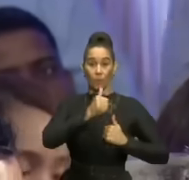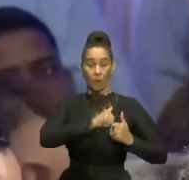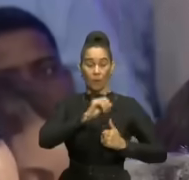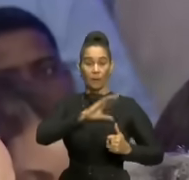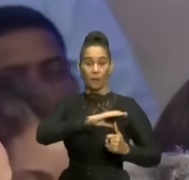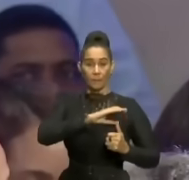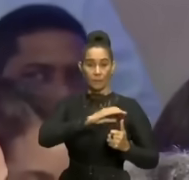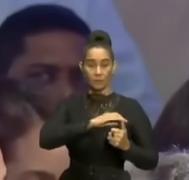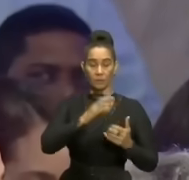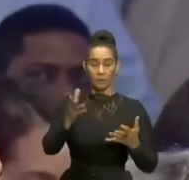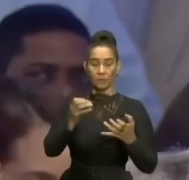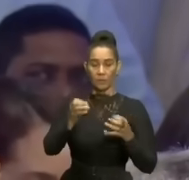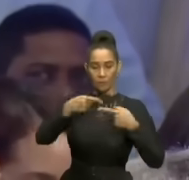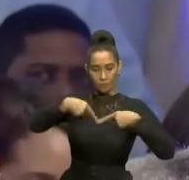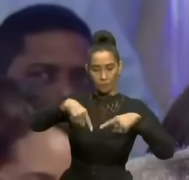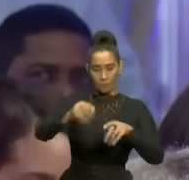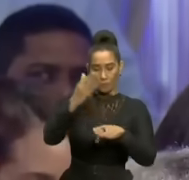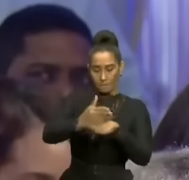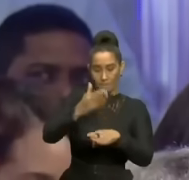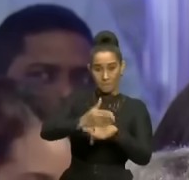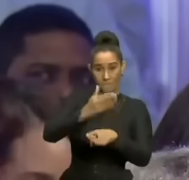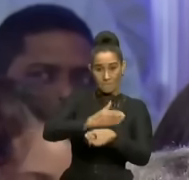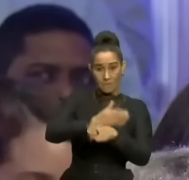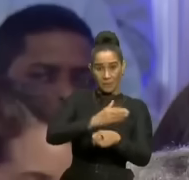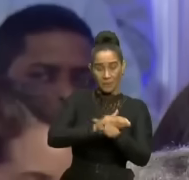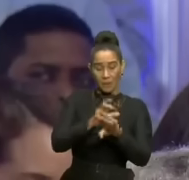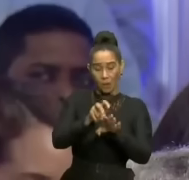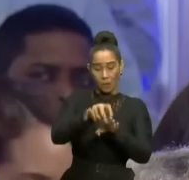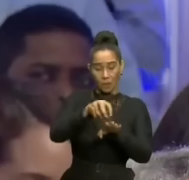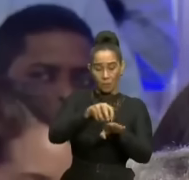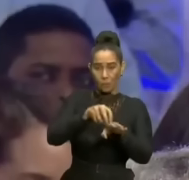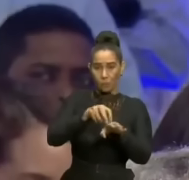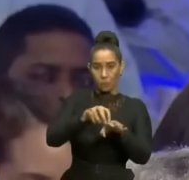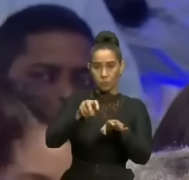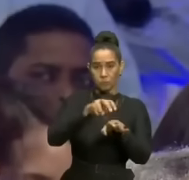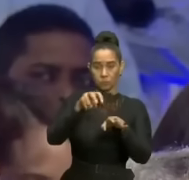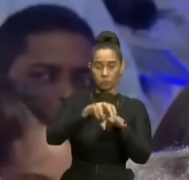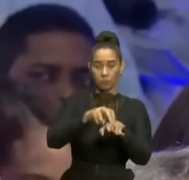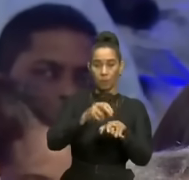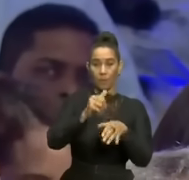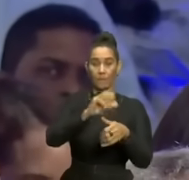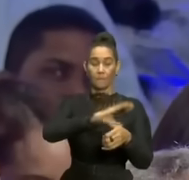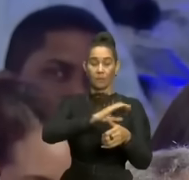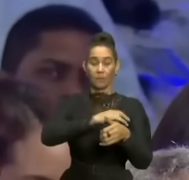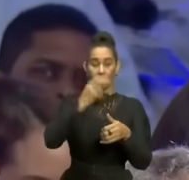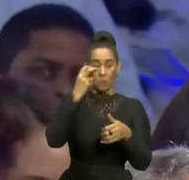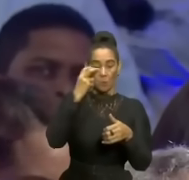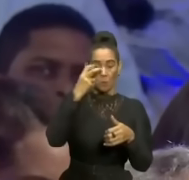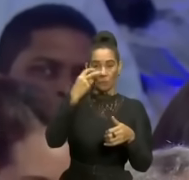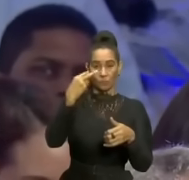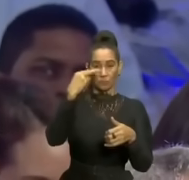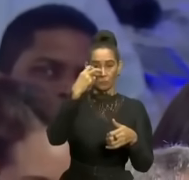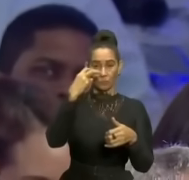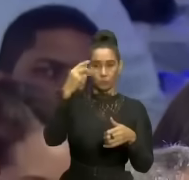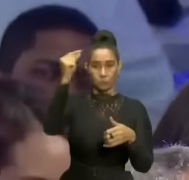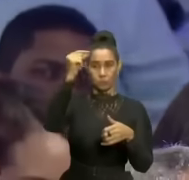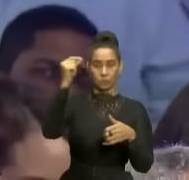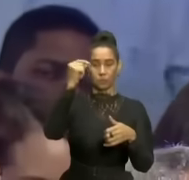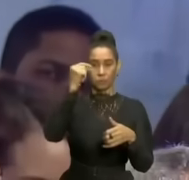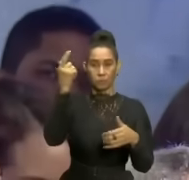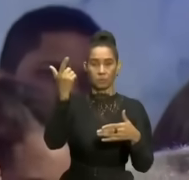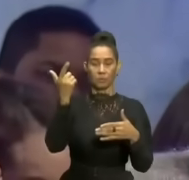y policías que fueron picados por alacranes. Un policía por poco pierde un ojo por los